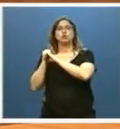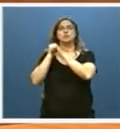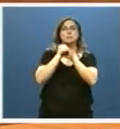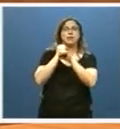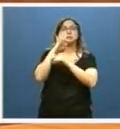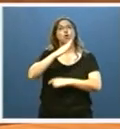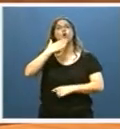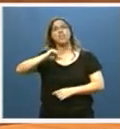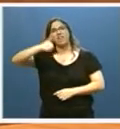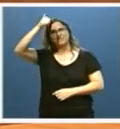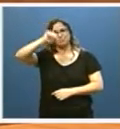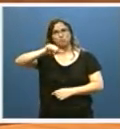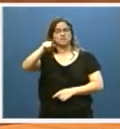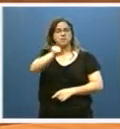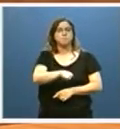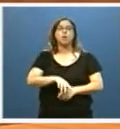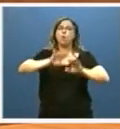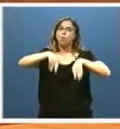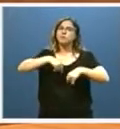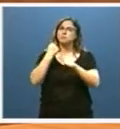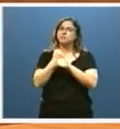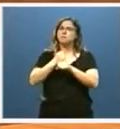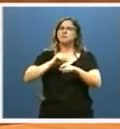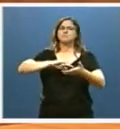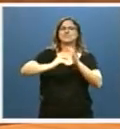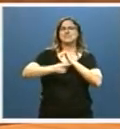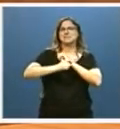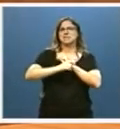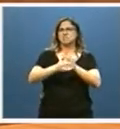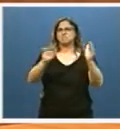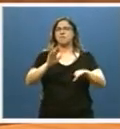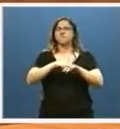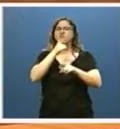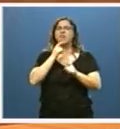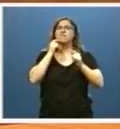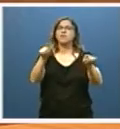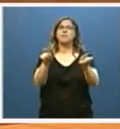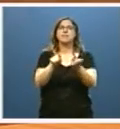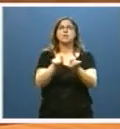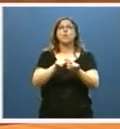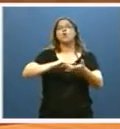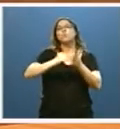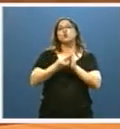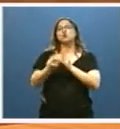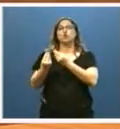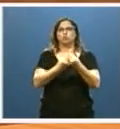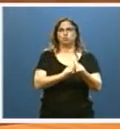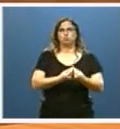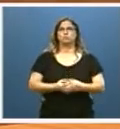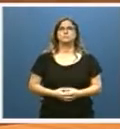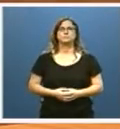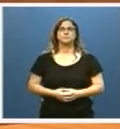por último trabajamos en una estrategia macro regional que facilitará el impulso de proyectos conjuntos